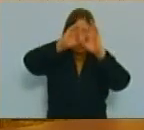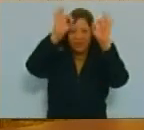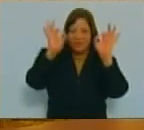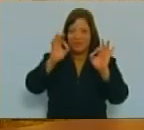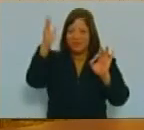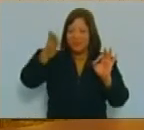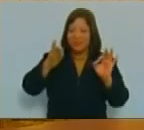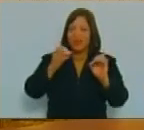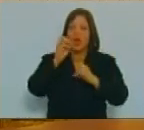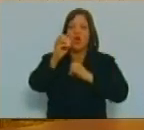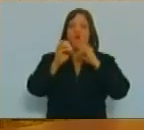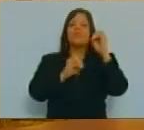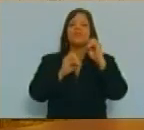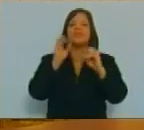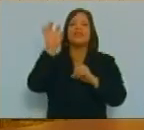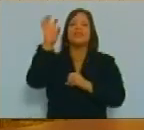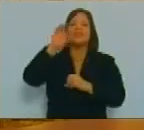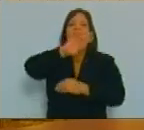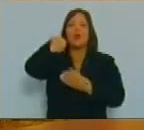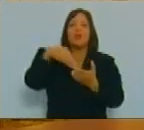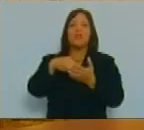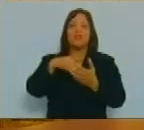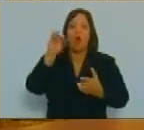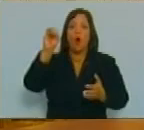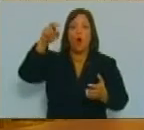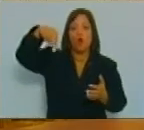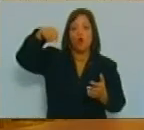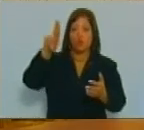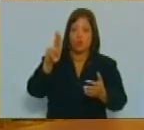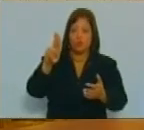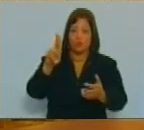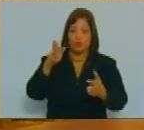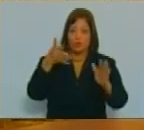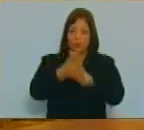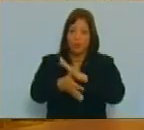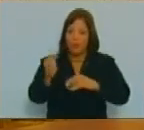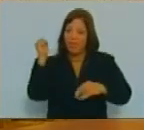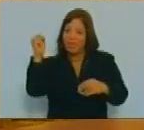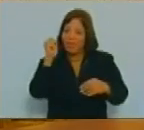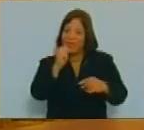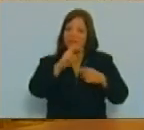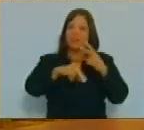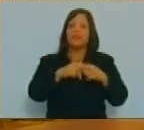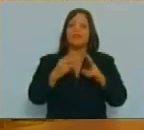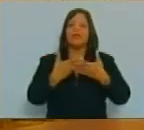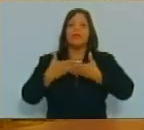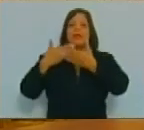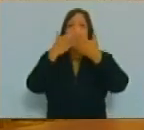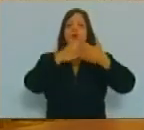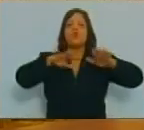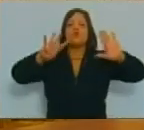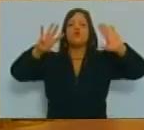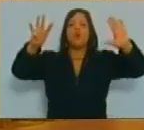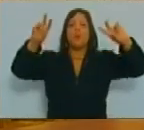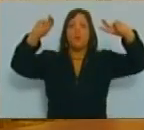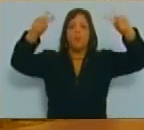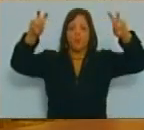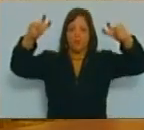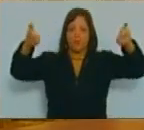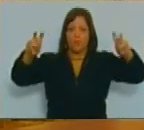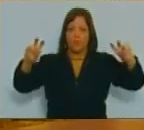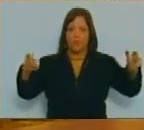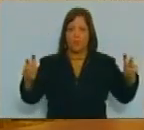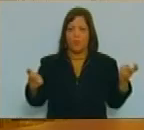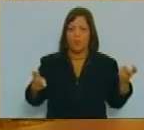de la oficina naciones unidas para la droga y el delito nosotros estudiamos 9 indicadores de